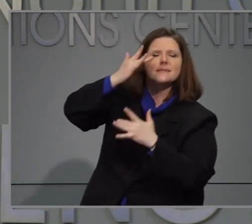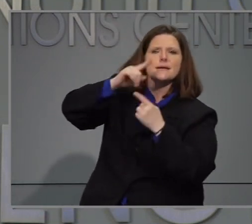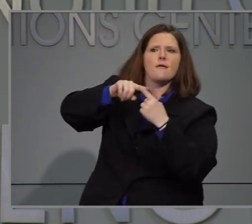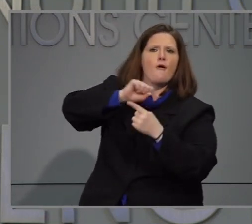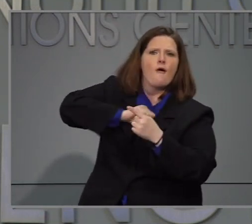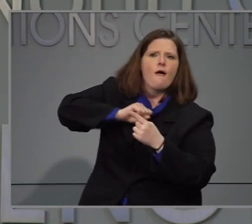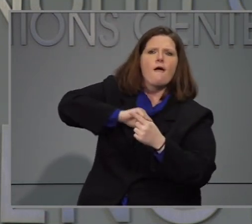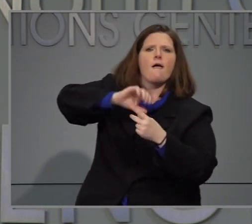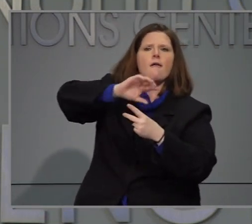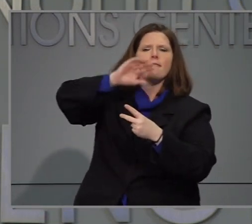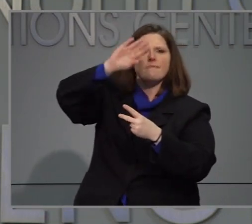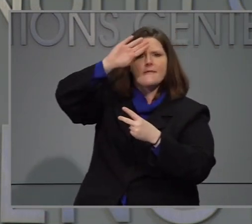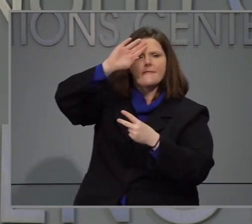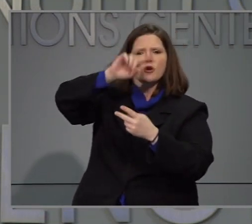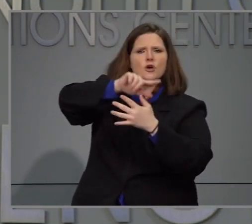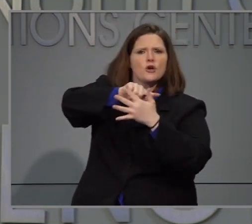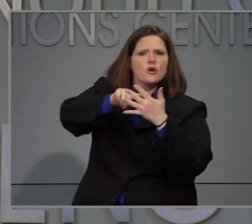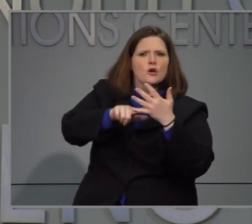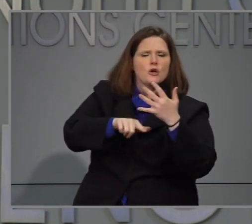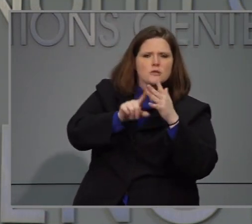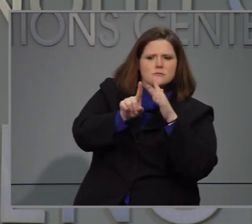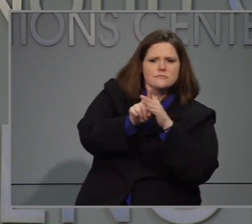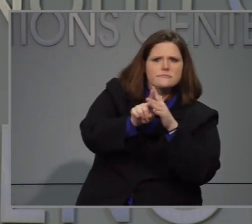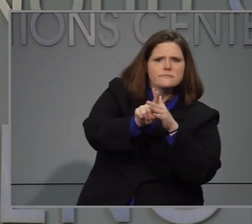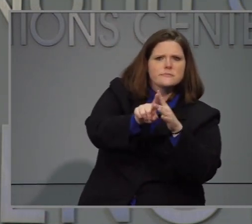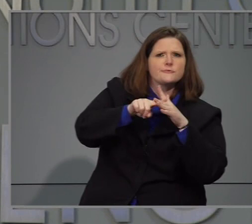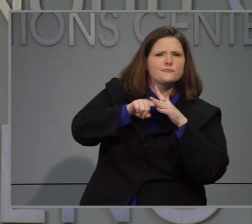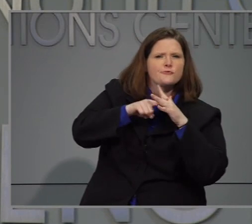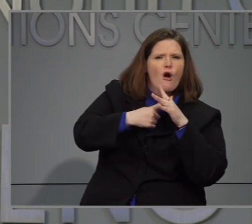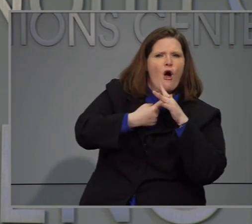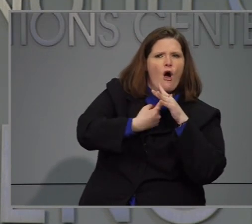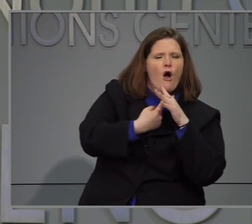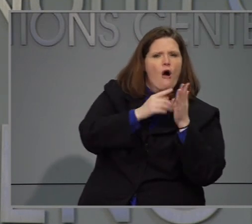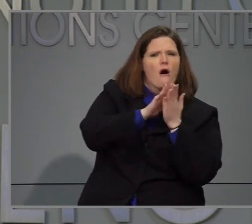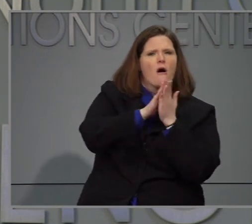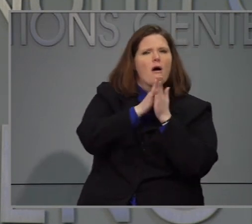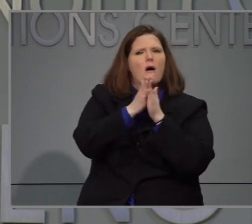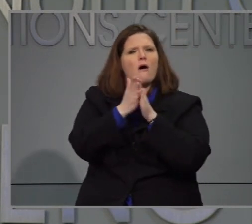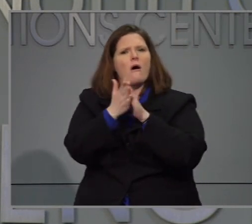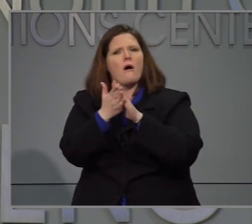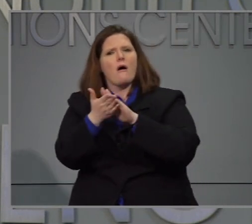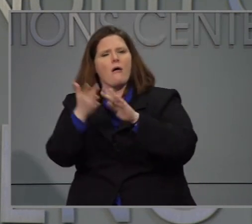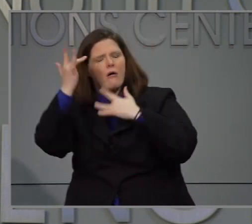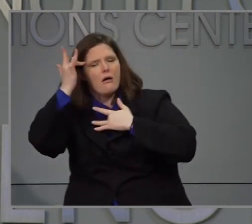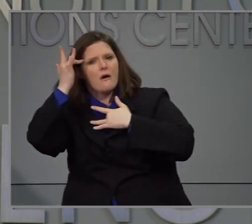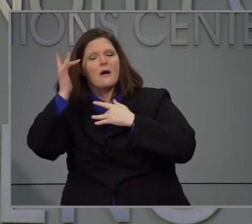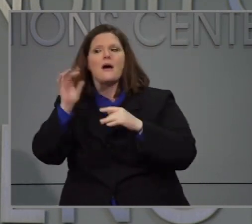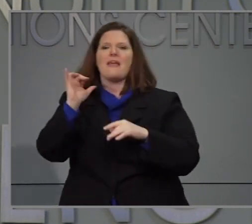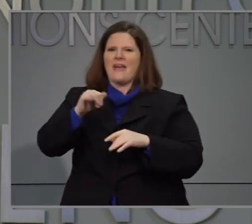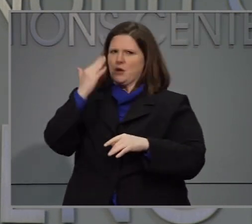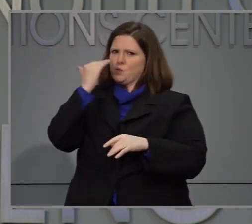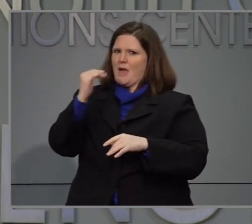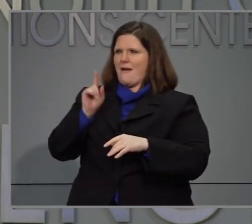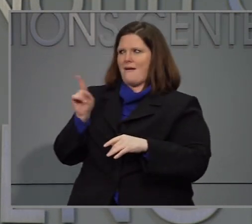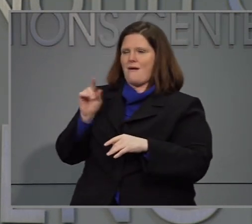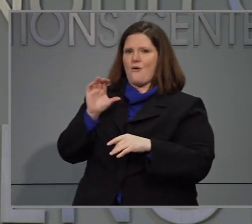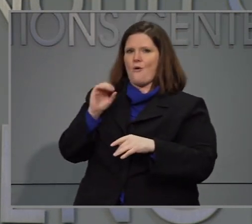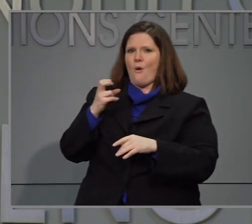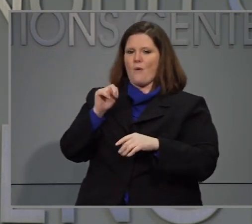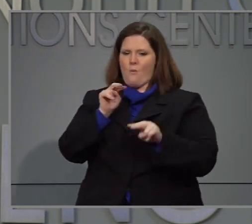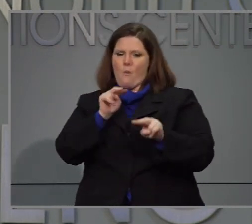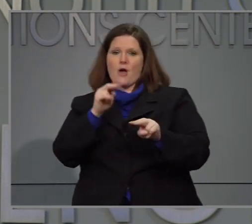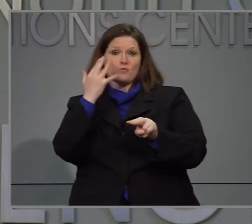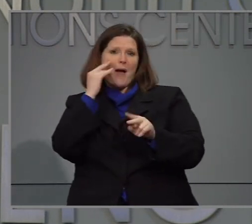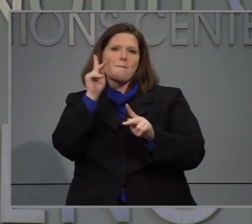como una manera de saber antes de que tengan COVID. Por eso queremos seguir analizando esto. Tenemos